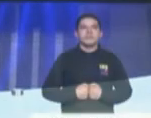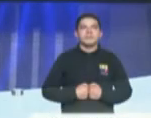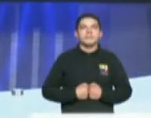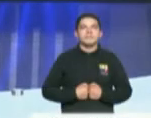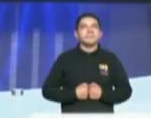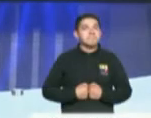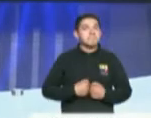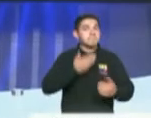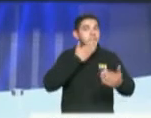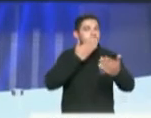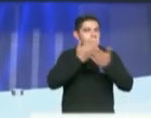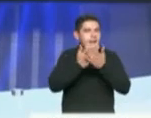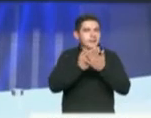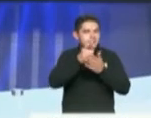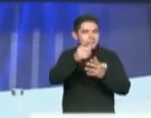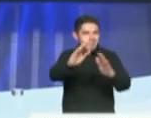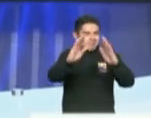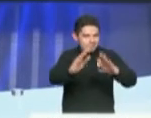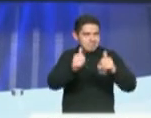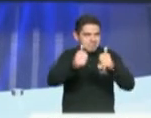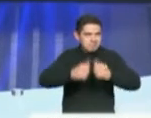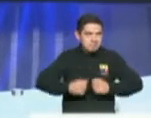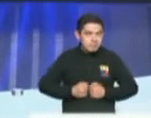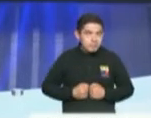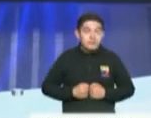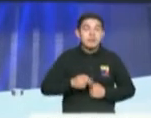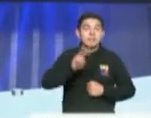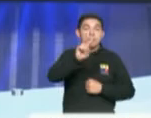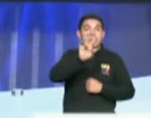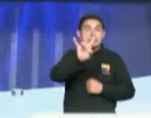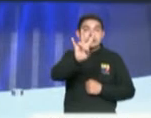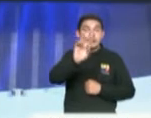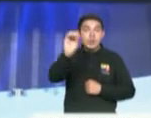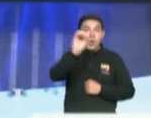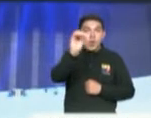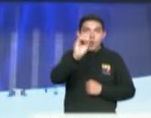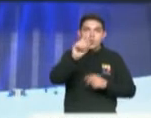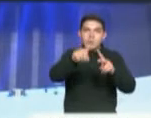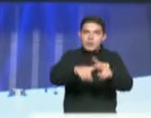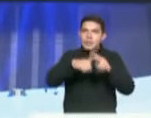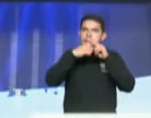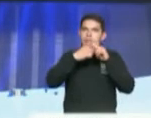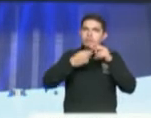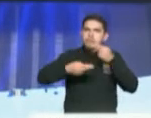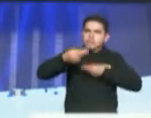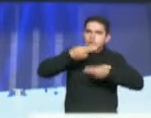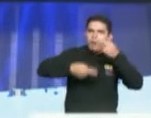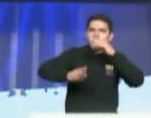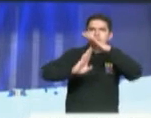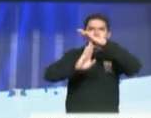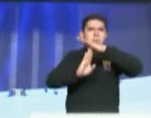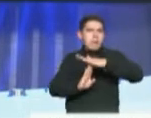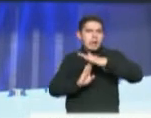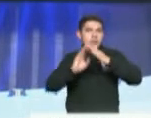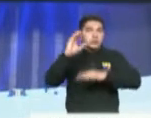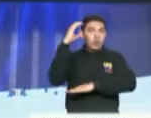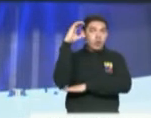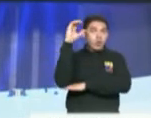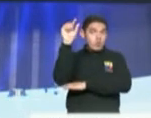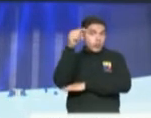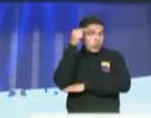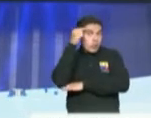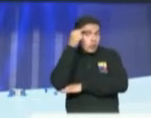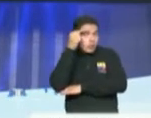gracias por su amable sintonía este 27 de octubre está previsto que inicie las negociaciones de paz entre el gobierno colombiano y la guerrilla